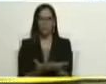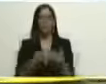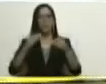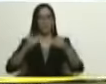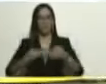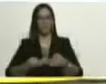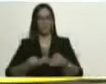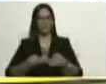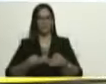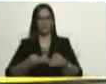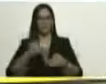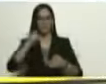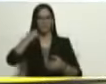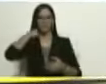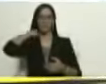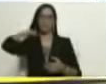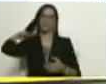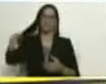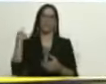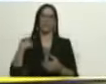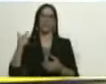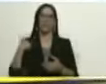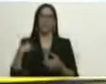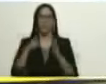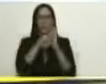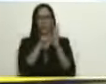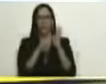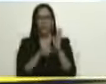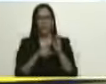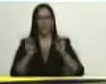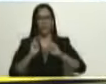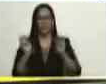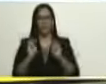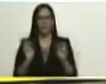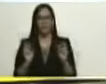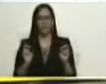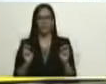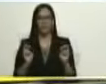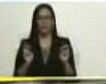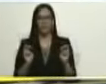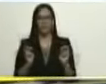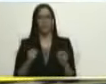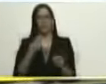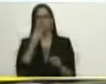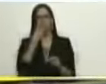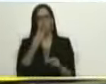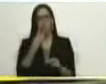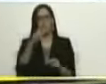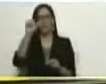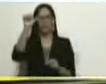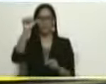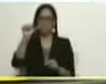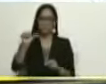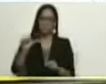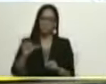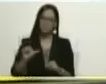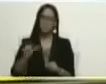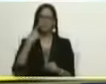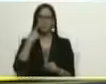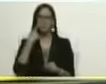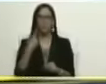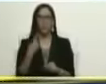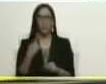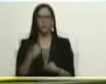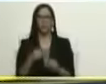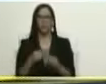oficial. Tener una agenda de temas. Cuando uno ve el panorama, uno ve por un